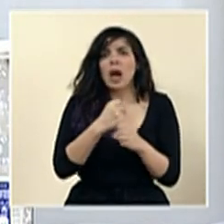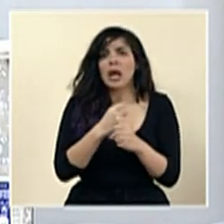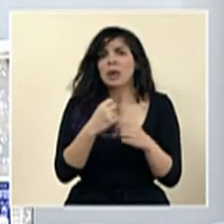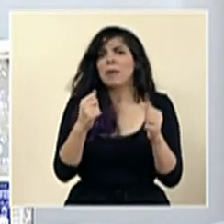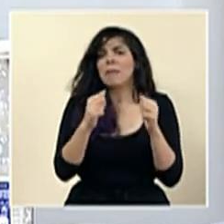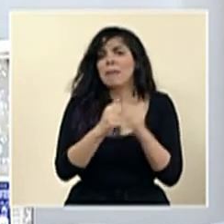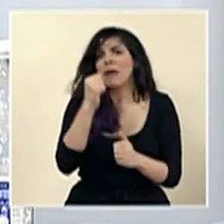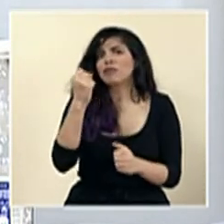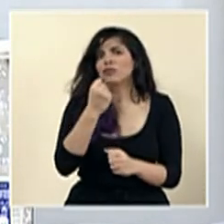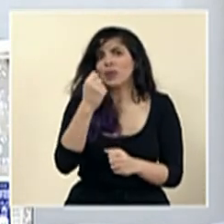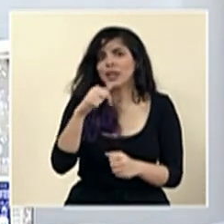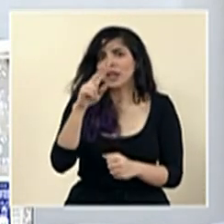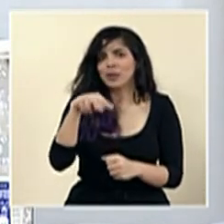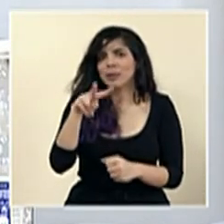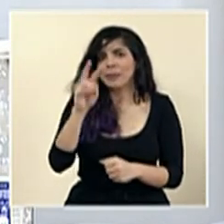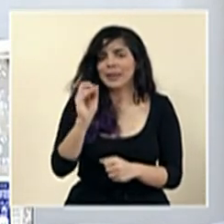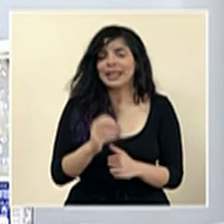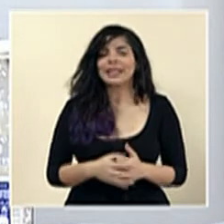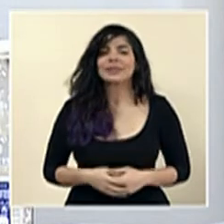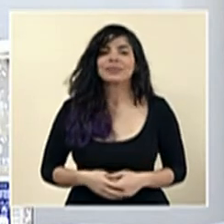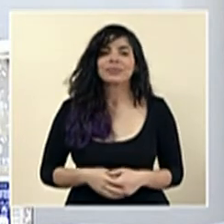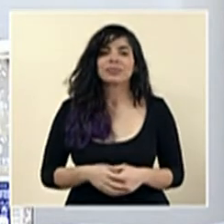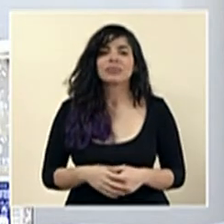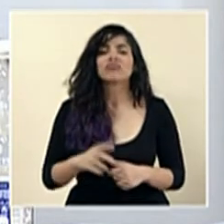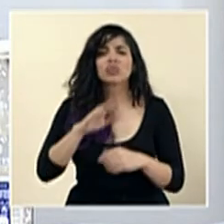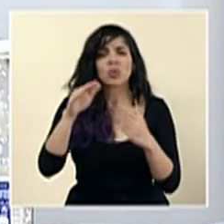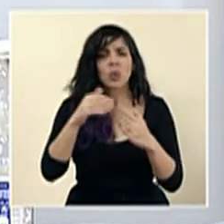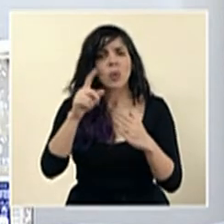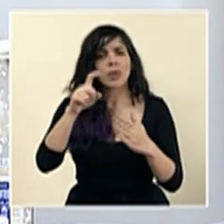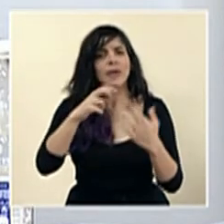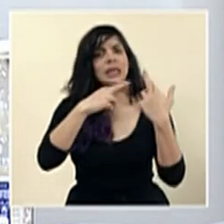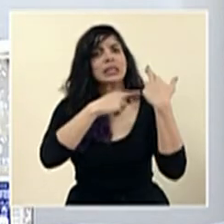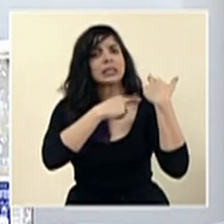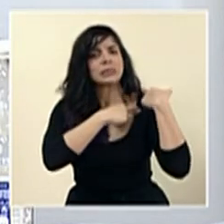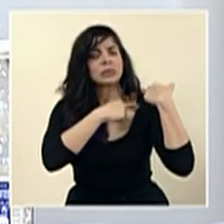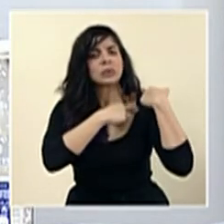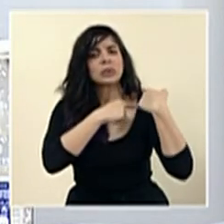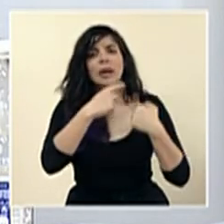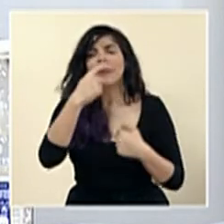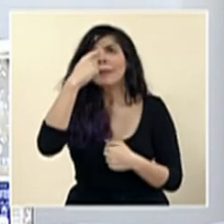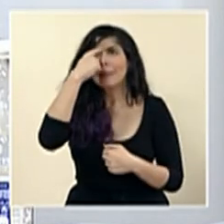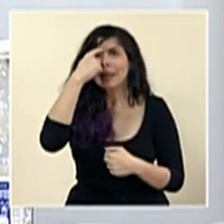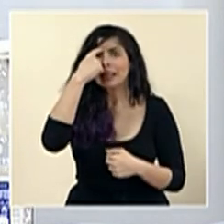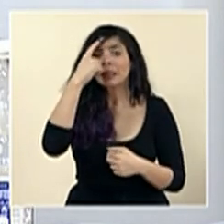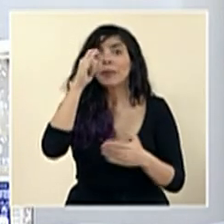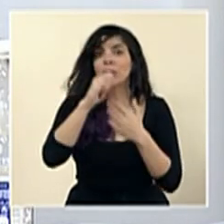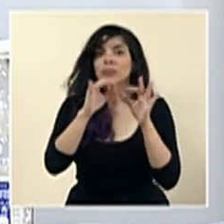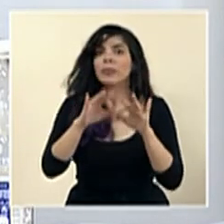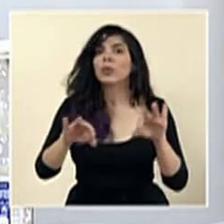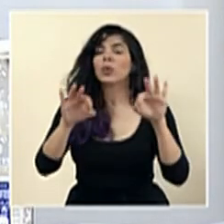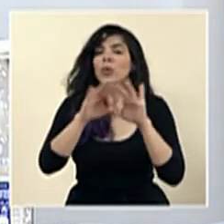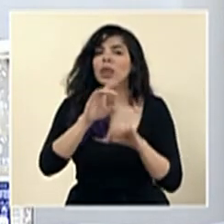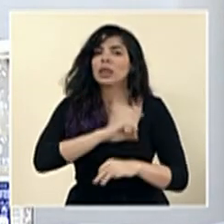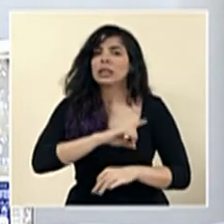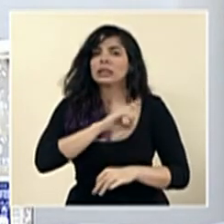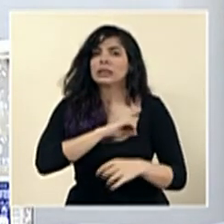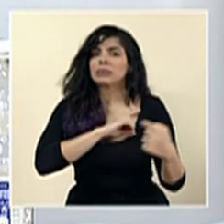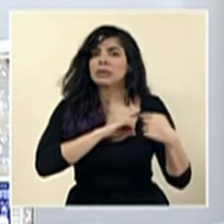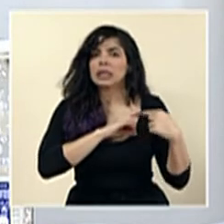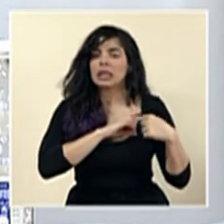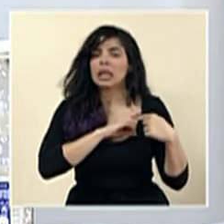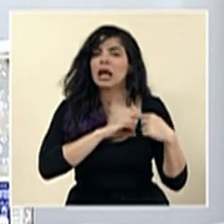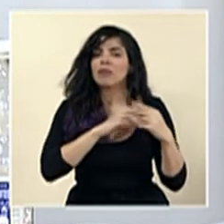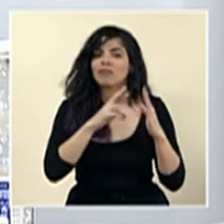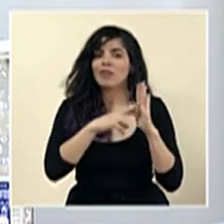más duro como es el 2020. Seamos responsables, pensemos, y por eso es importante mantener la disciplina de la regla